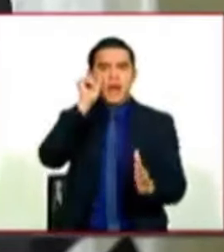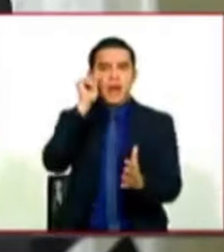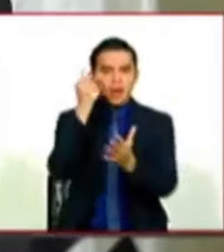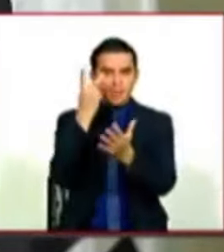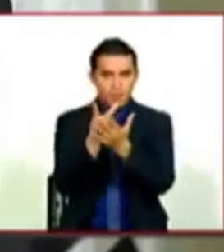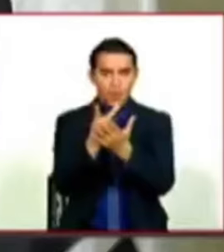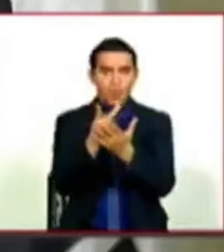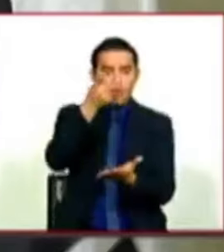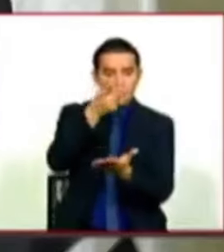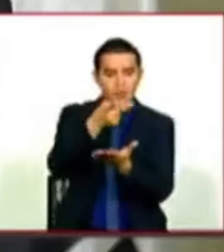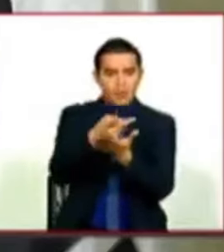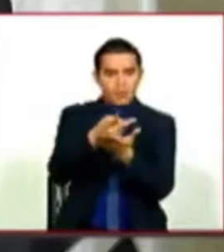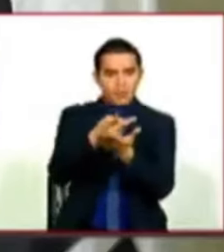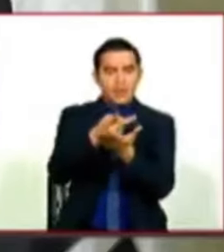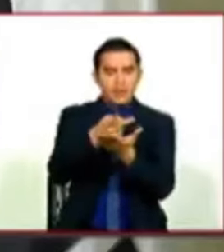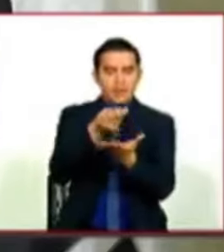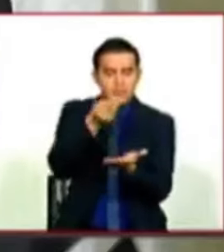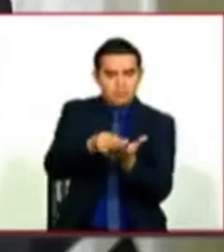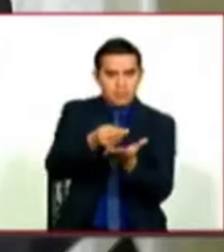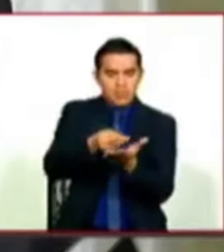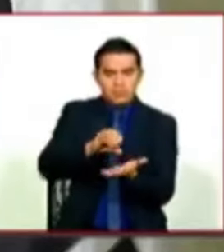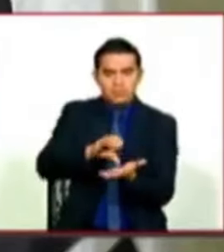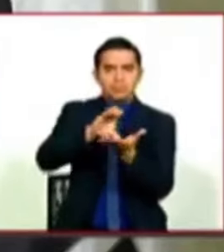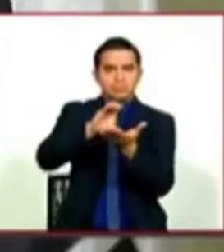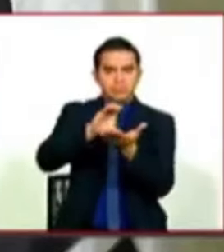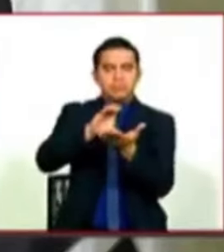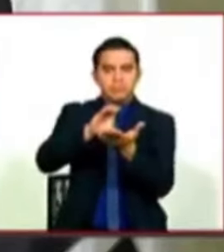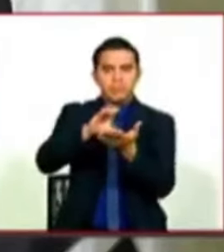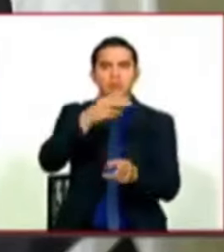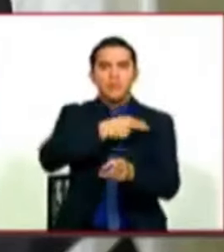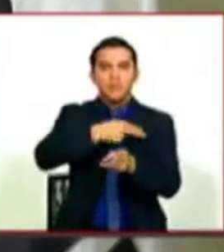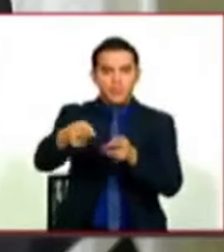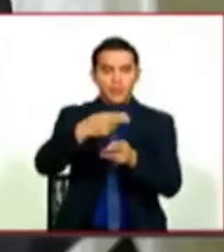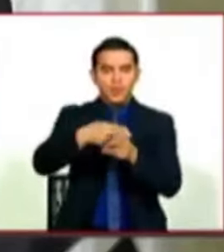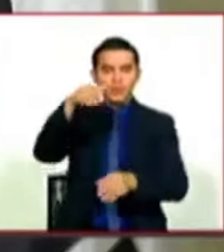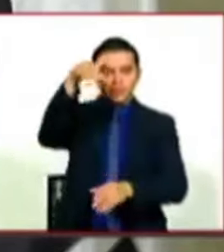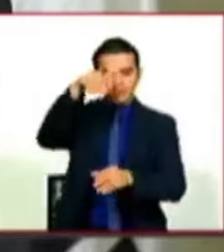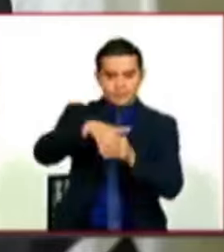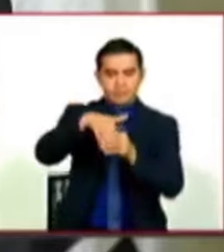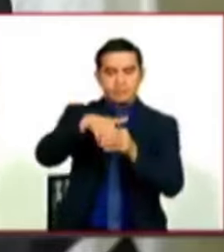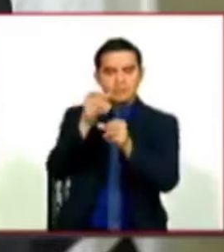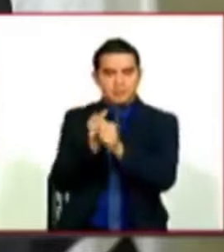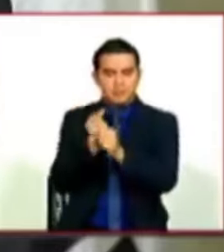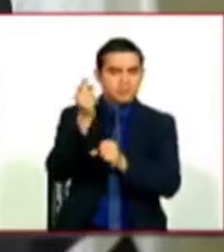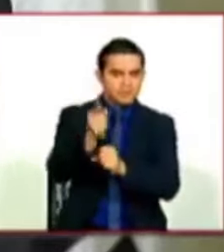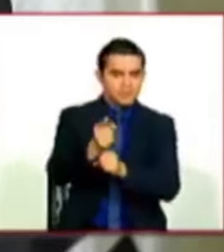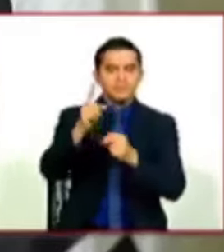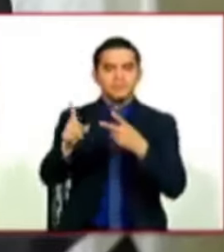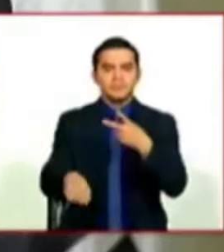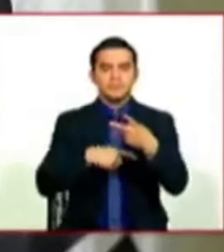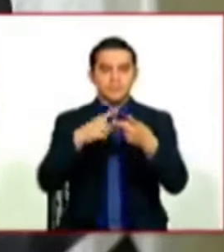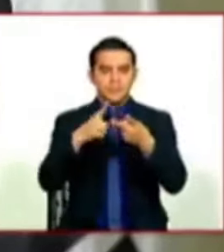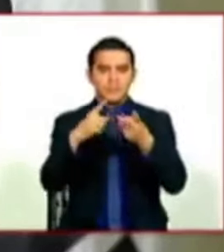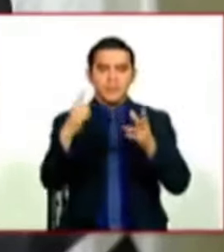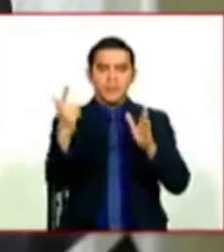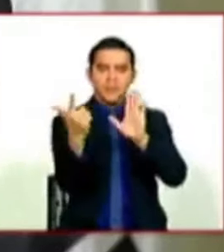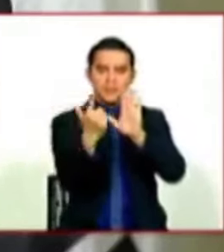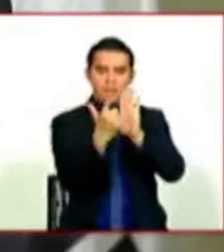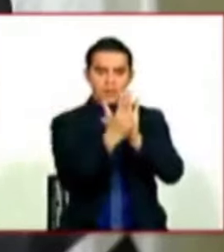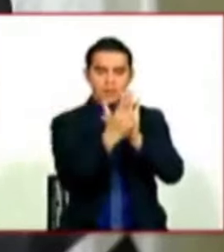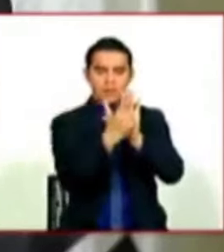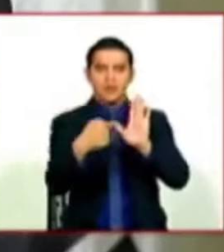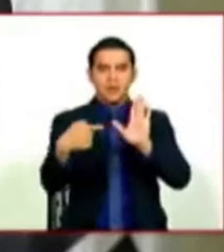del presupuesto especial para las próximas elecciones primarias como del decreto contentivo